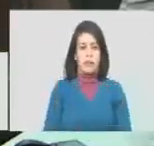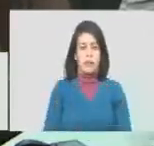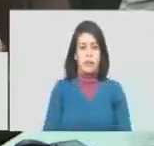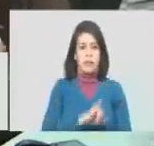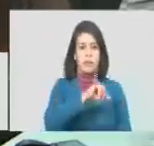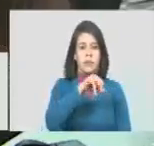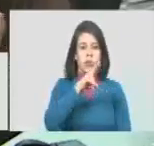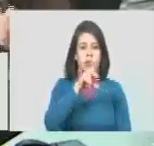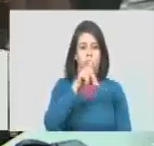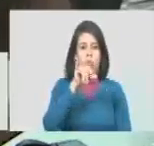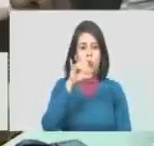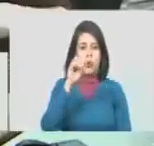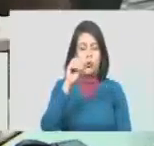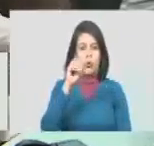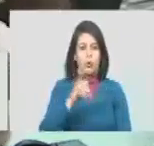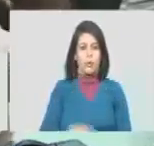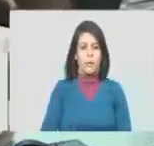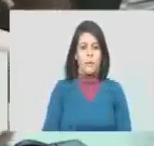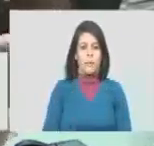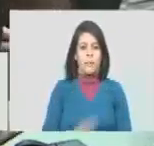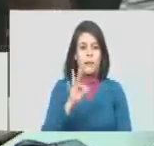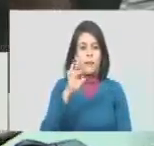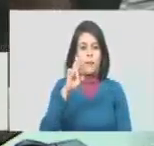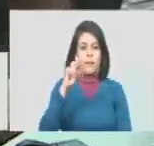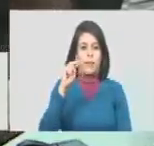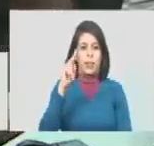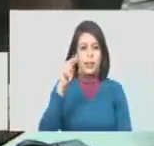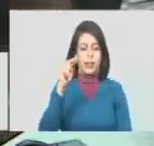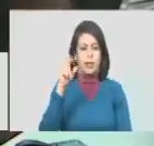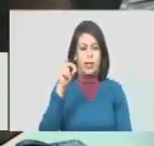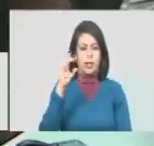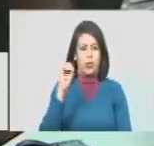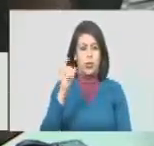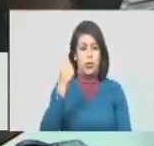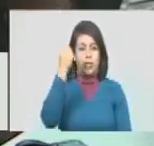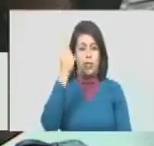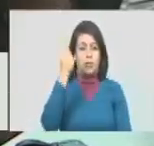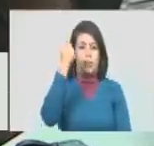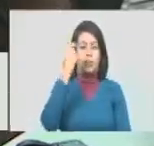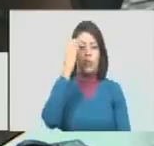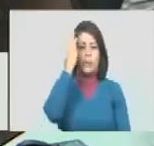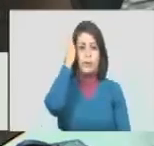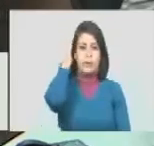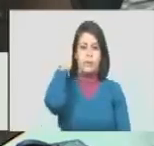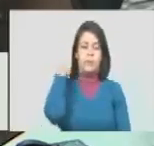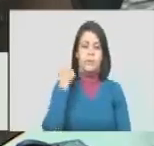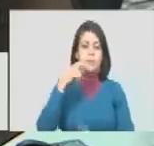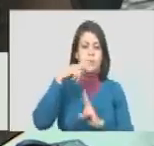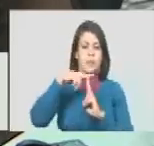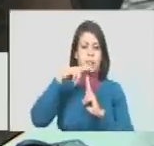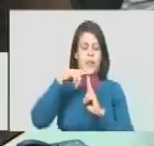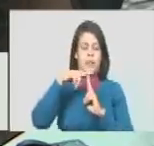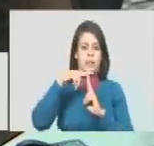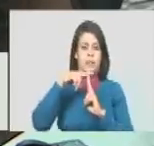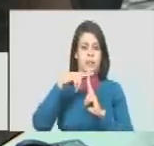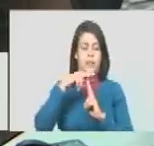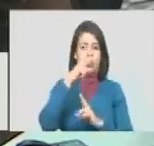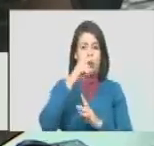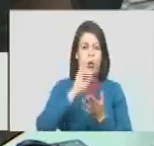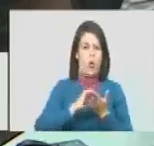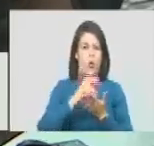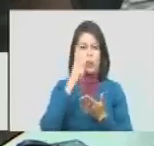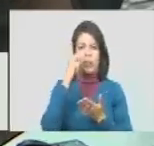Julio Fernando García Jarpa. Fue diputado por el Táchira en dos o